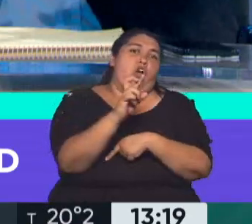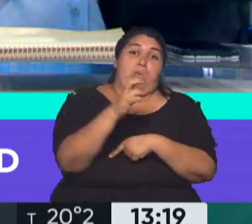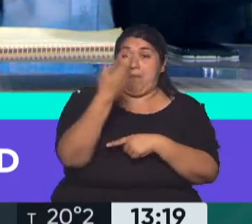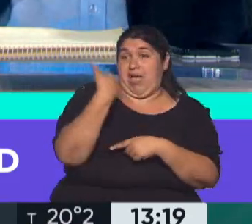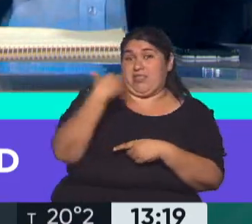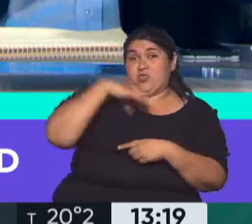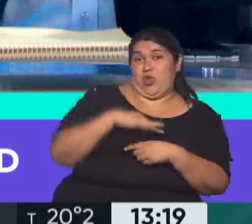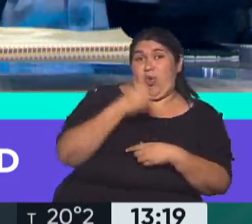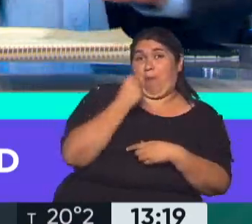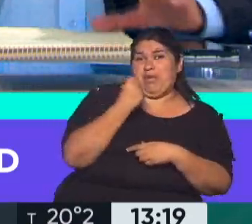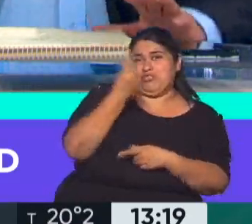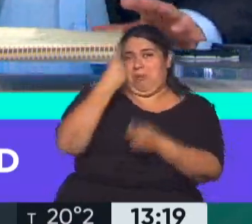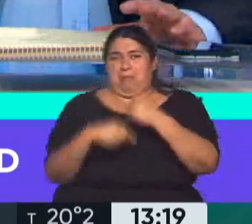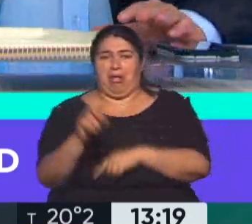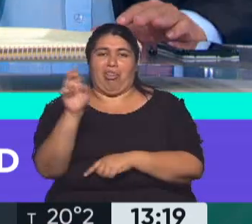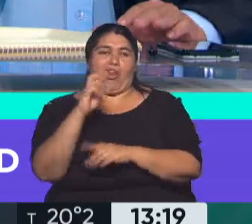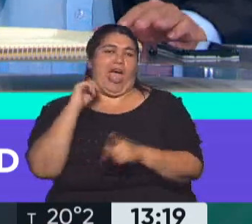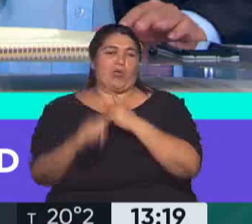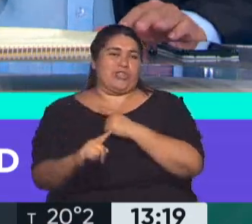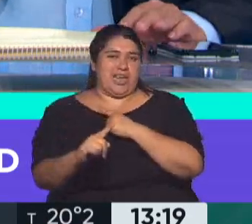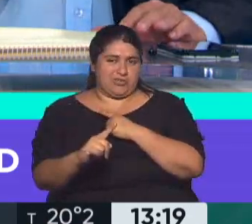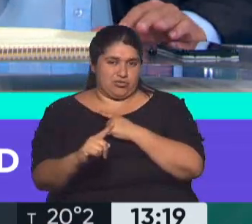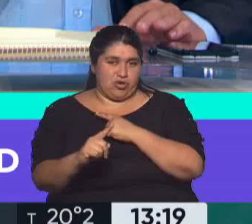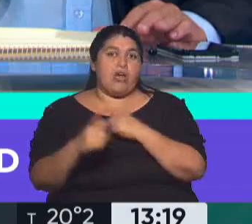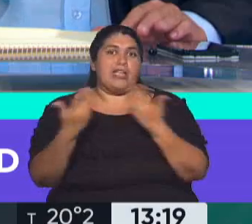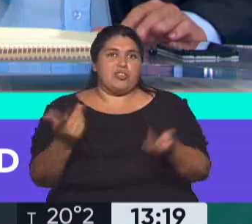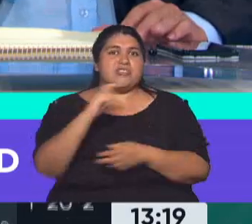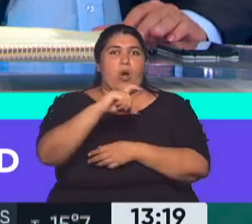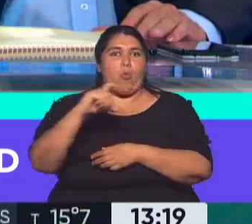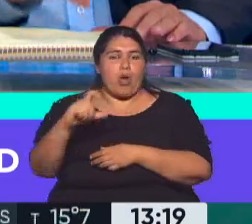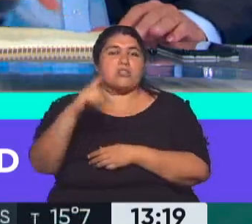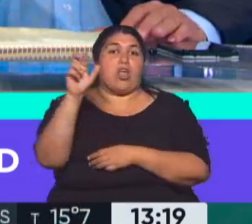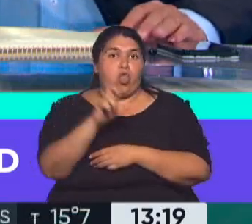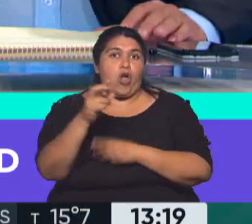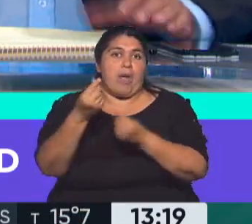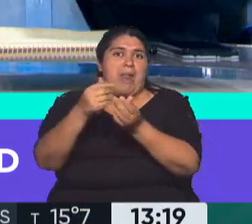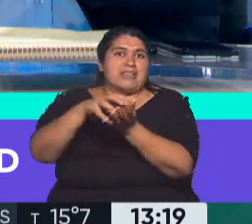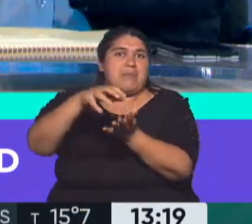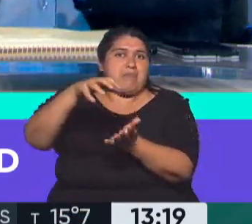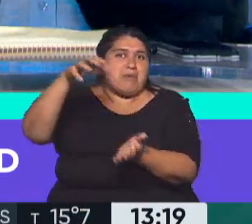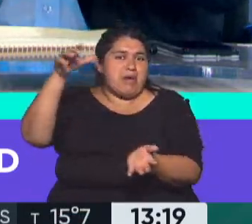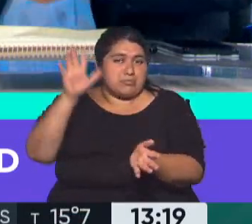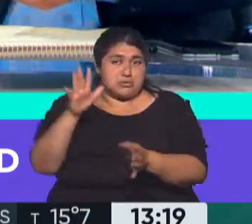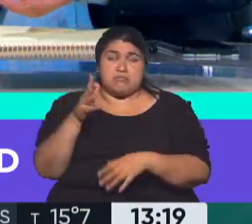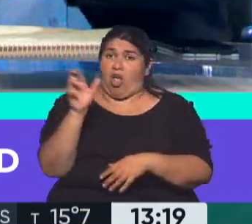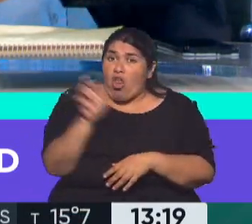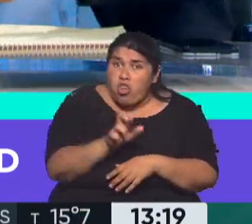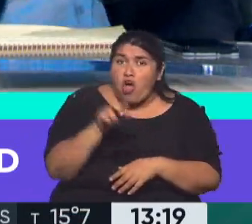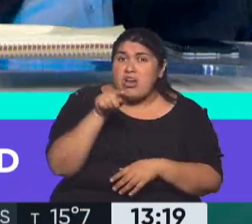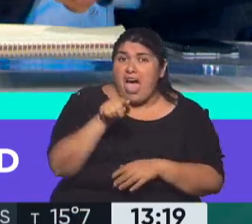llevado, pero como era automático, se pasaba así. Y había cuentas en dólares así que se acumulaban de esa forma. Los dólares no estaban y